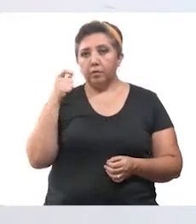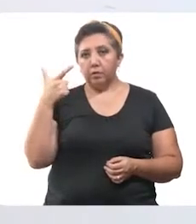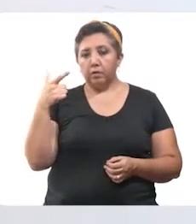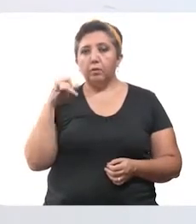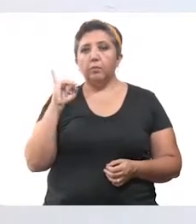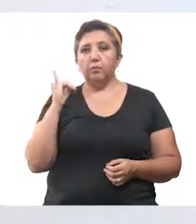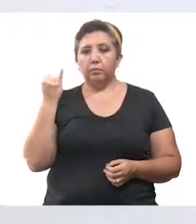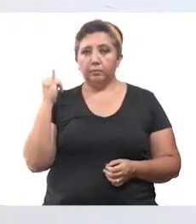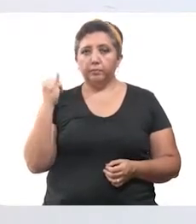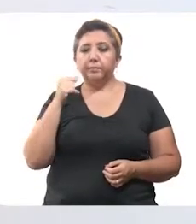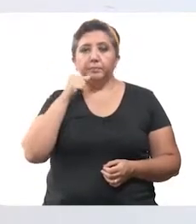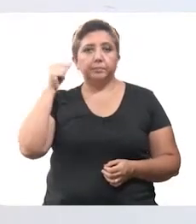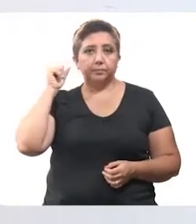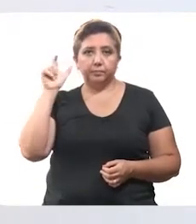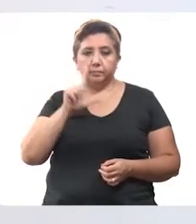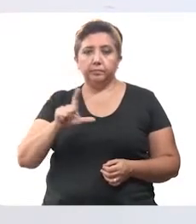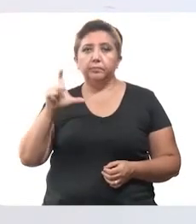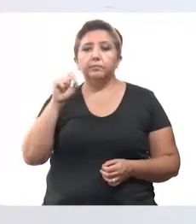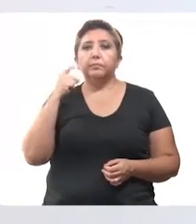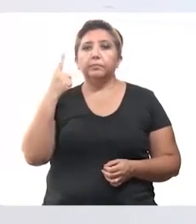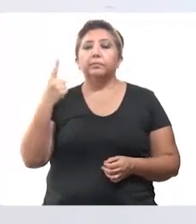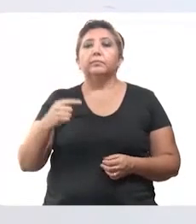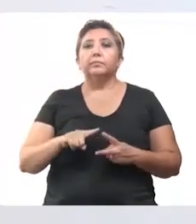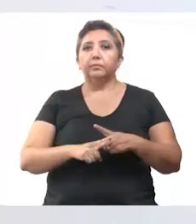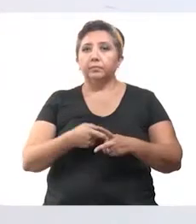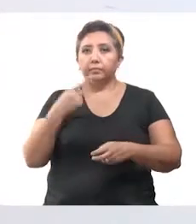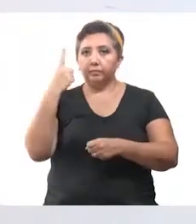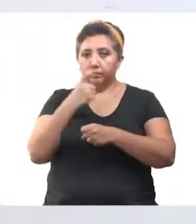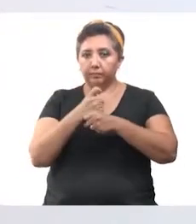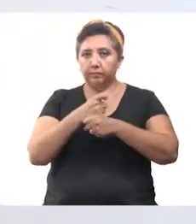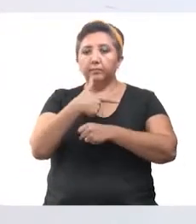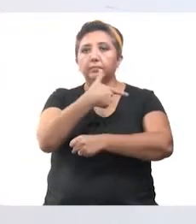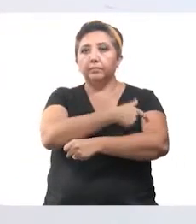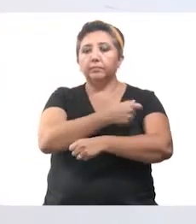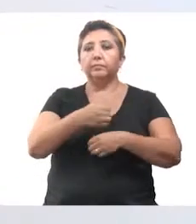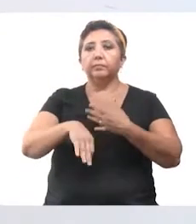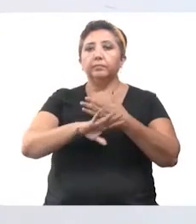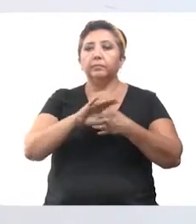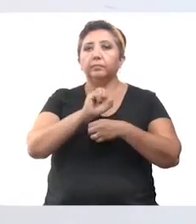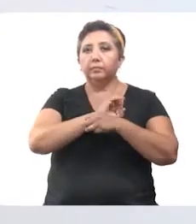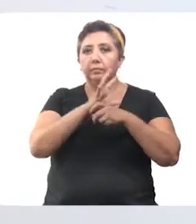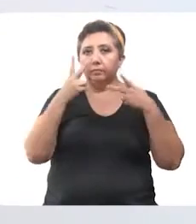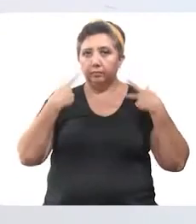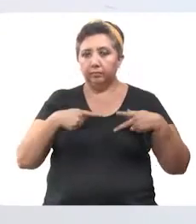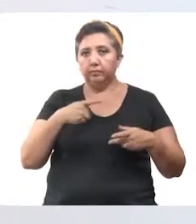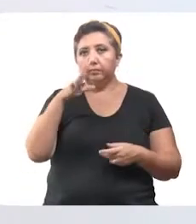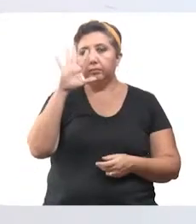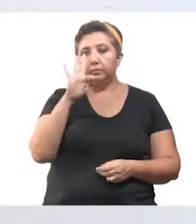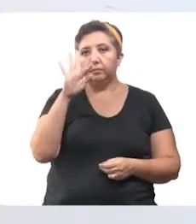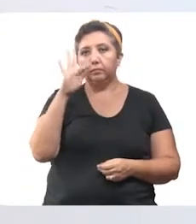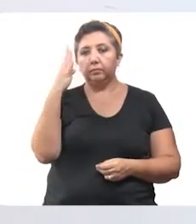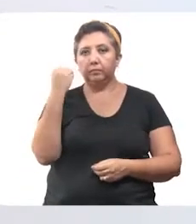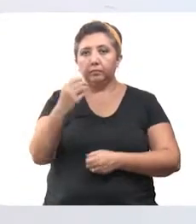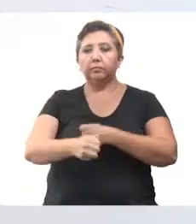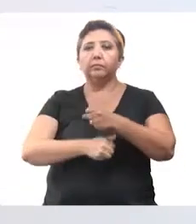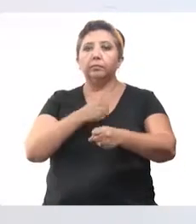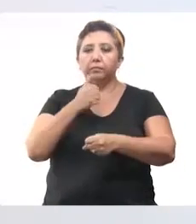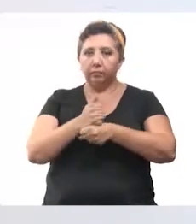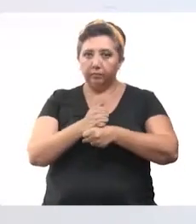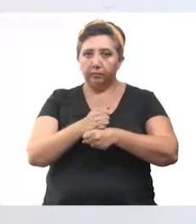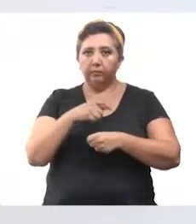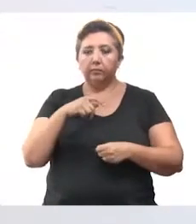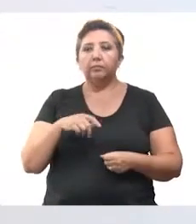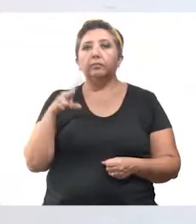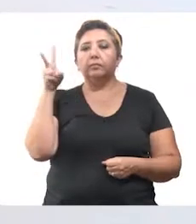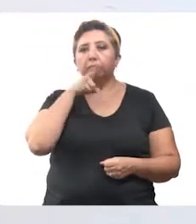junio. Ayer lunes 21 se inició la aplicación de primeras dosis de vacunas contra el coronavirus a personas de 40 a 49 años